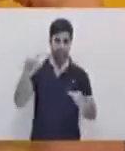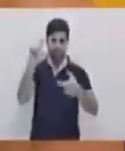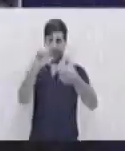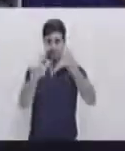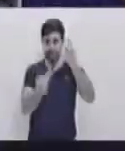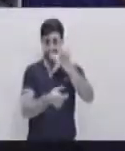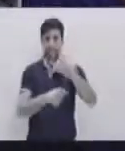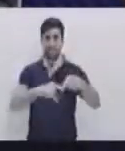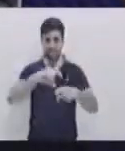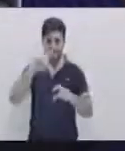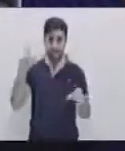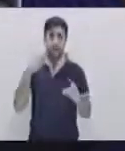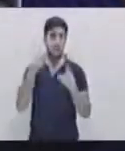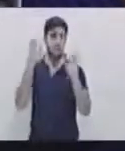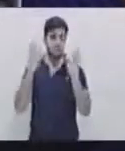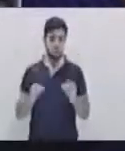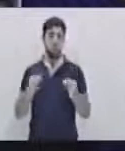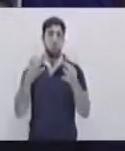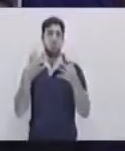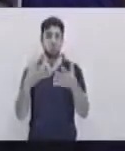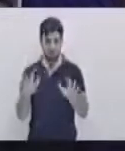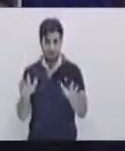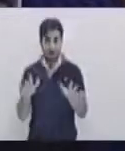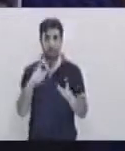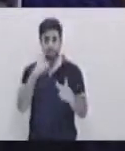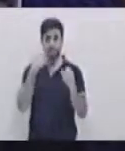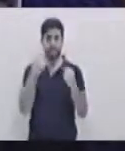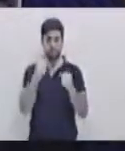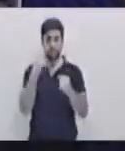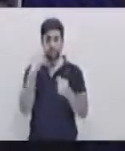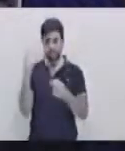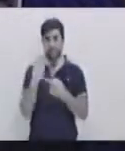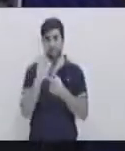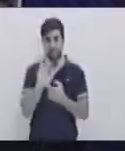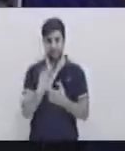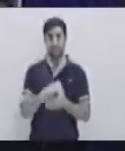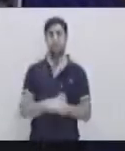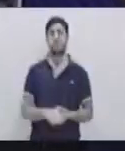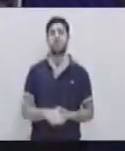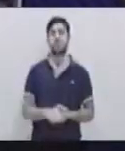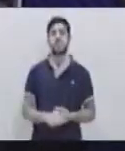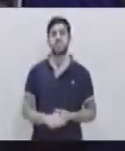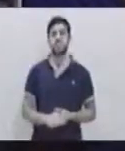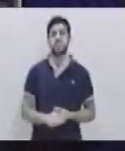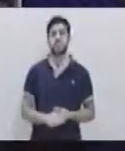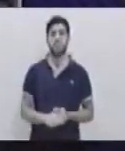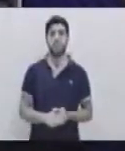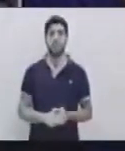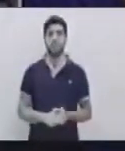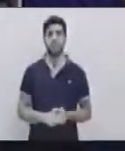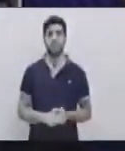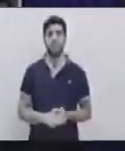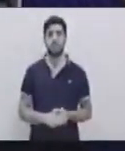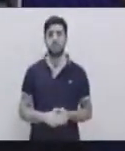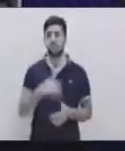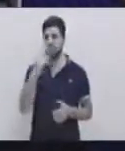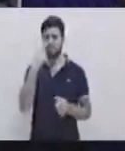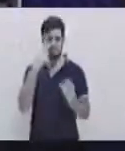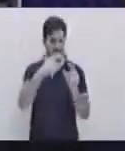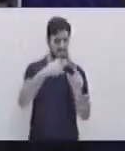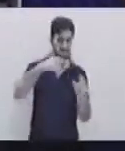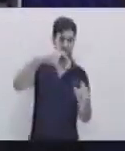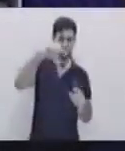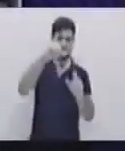Ok. Cuando hayamos terminado de hacer nuestro diseño, como que fueran